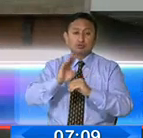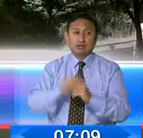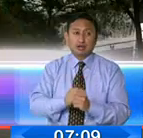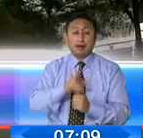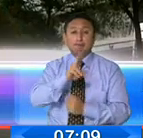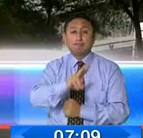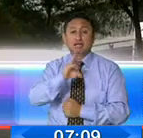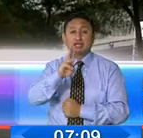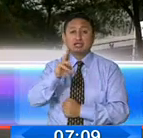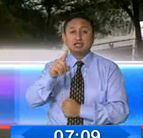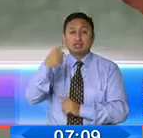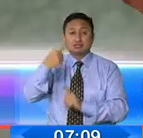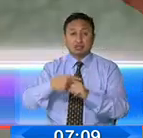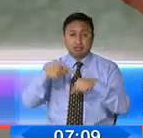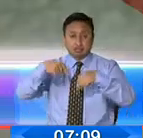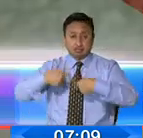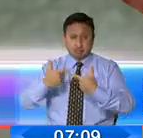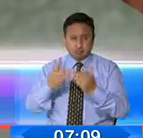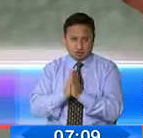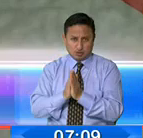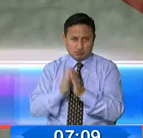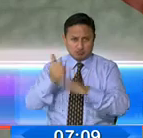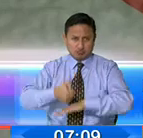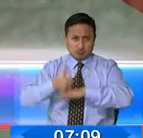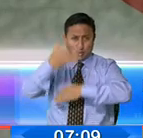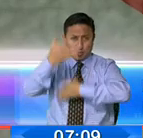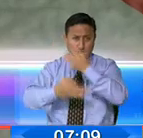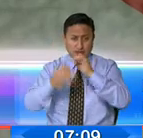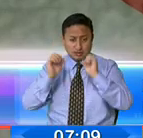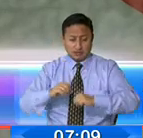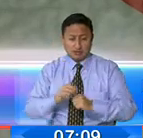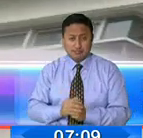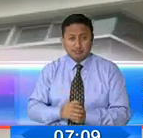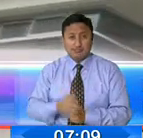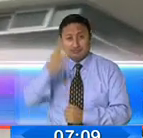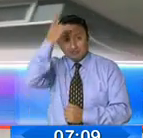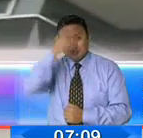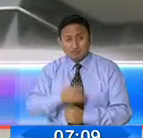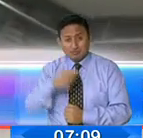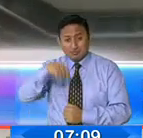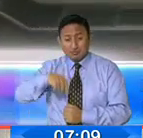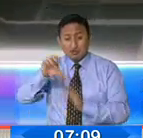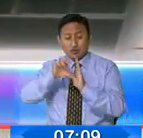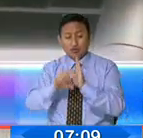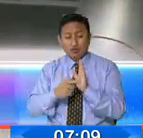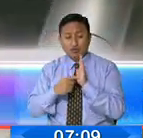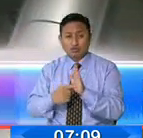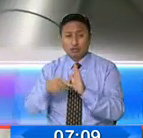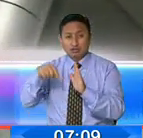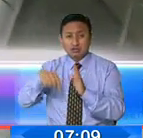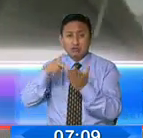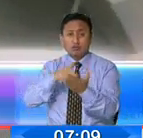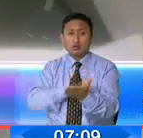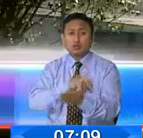26 del mismo mes solicitó a la Corte Constitucional que emita el correspondiente dictamen de constitucionalidad